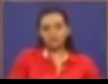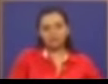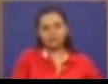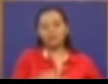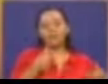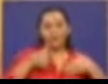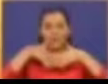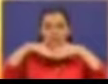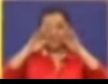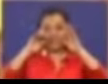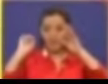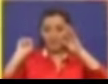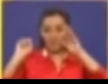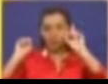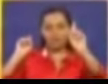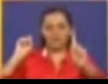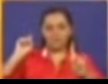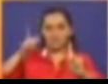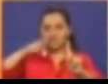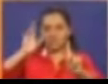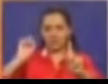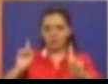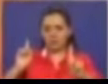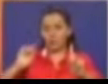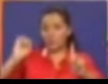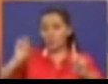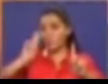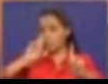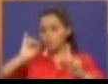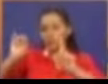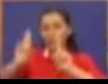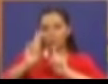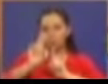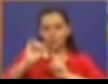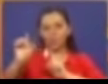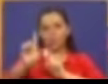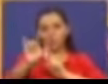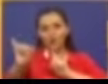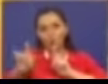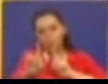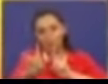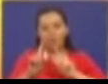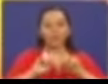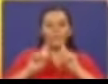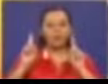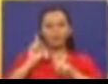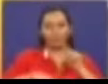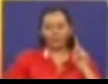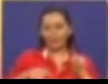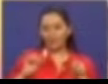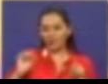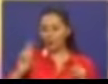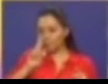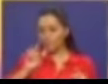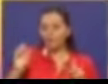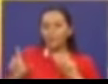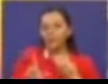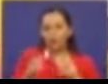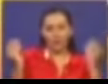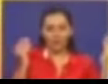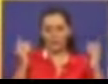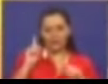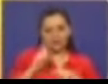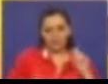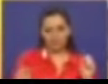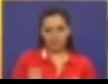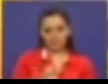un año con diciembre del año anterior, junio de un año con junio del año anterior. Junio del 2015 tenemos 4.47% de desempleo,